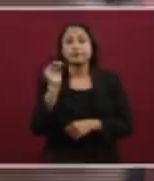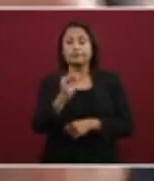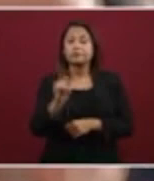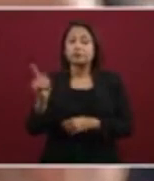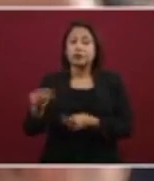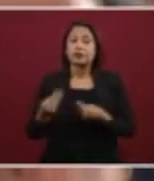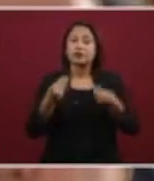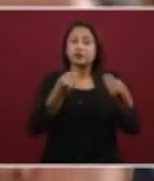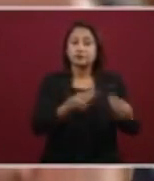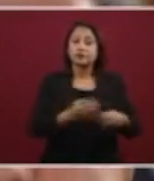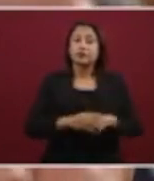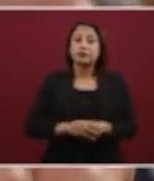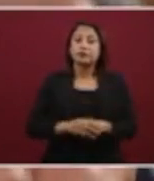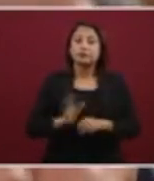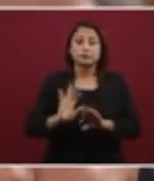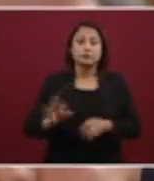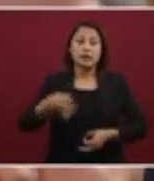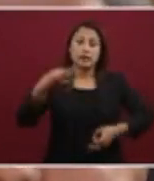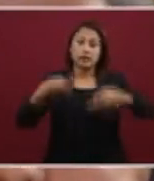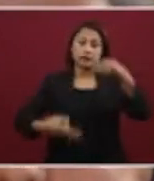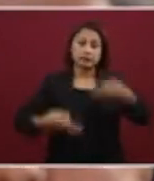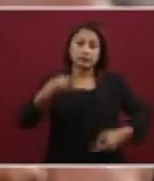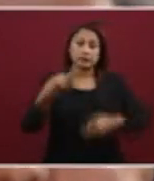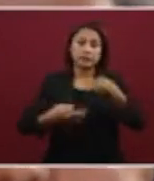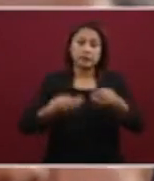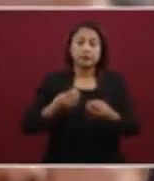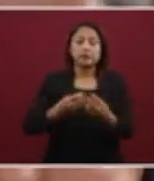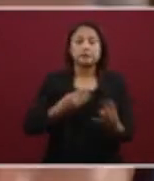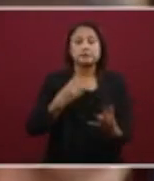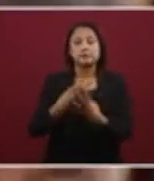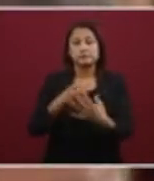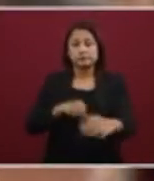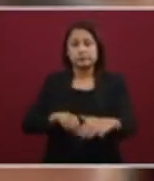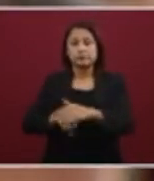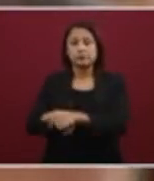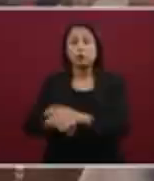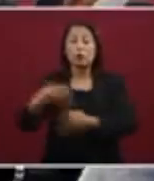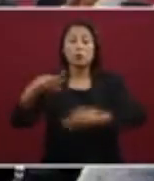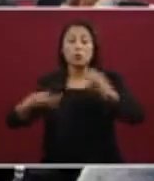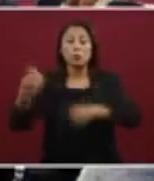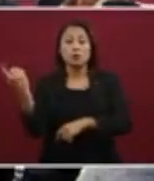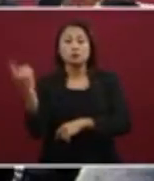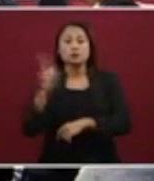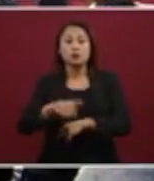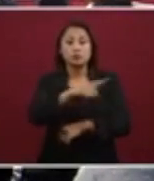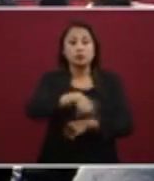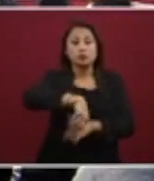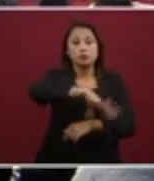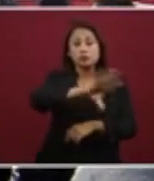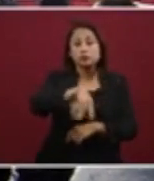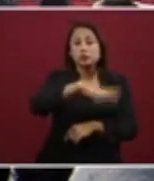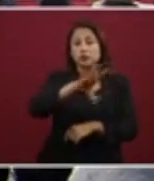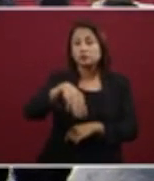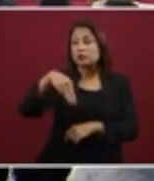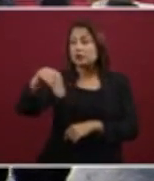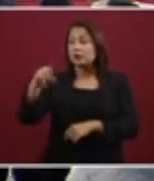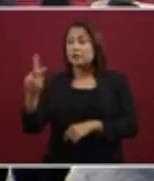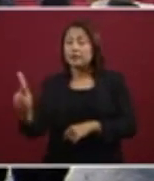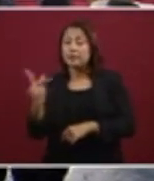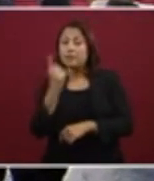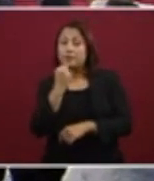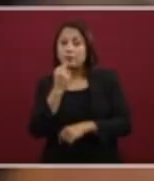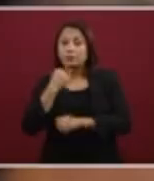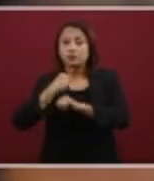varias ocasiones ya se emitió una orden de arresto. Además, un juez ordenó la búsqueda de la menor a la Policía Federal Ministerial y a la